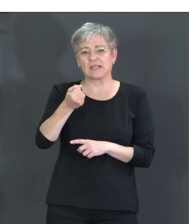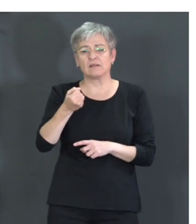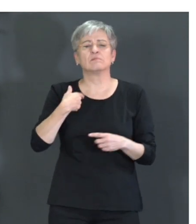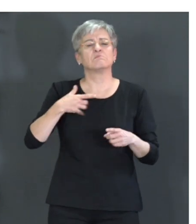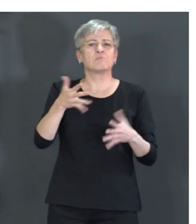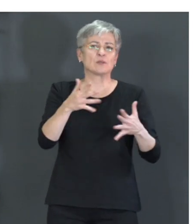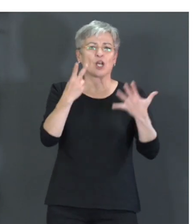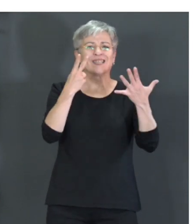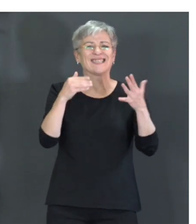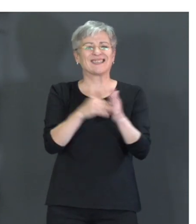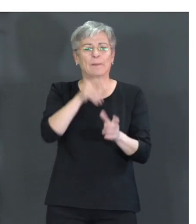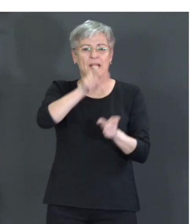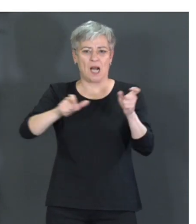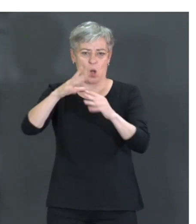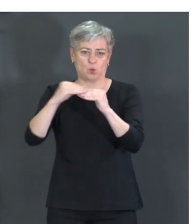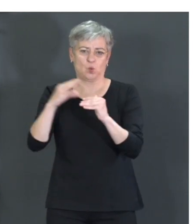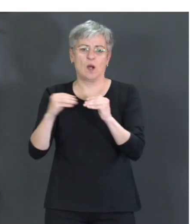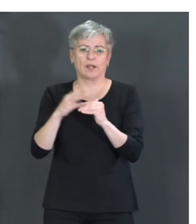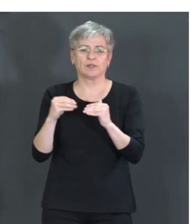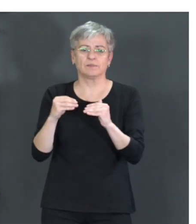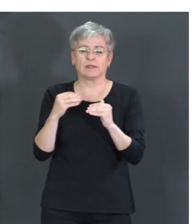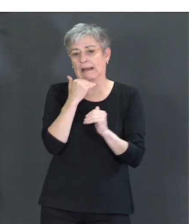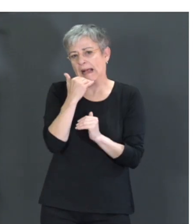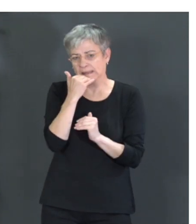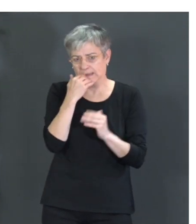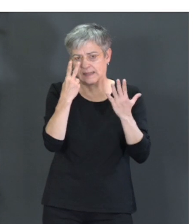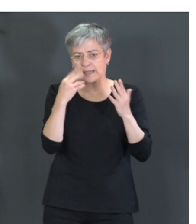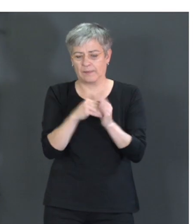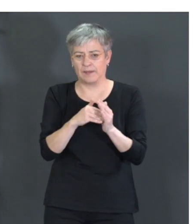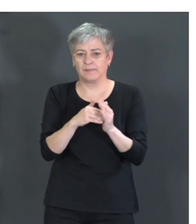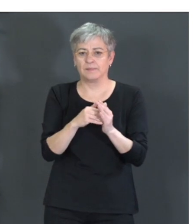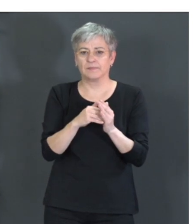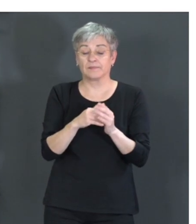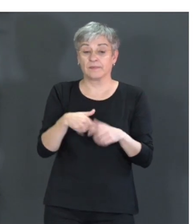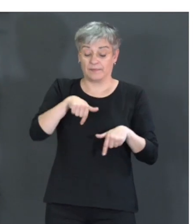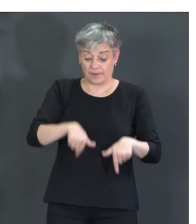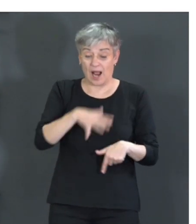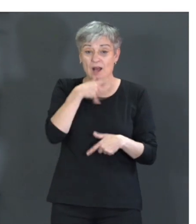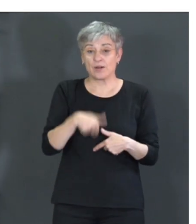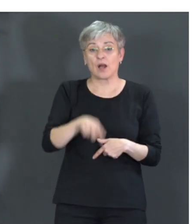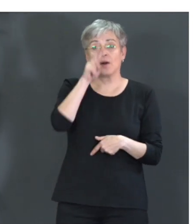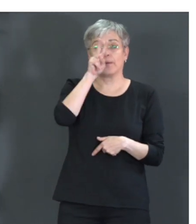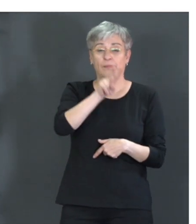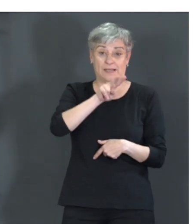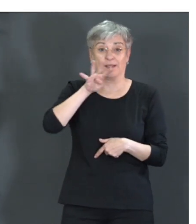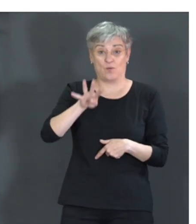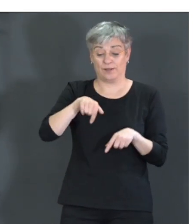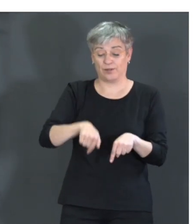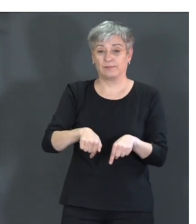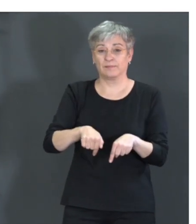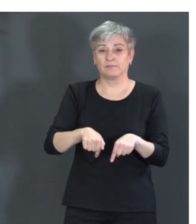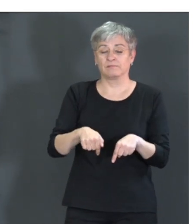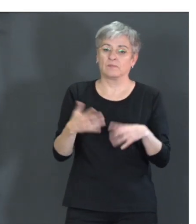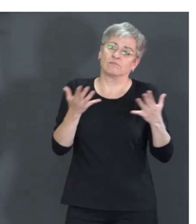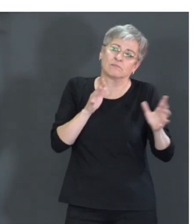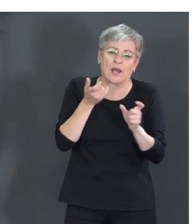usuarios. Casi 7.000 usuarios, eso es. Y ahora, en 2024, ¿de acuerdo?, lo que es